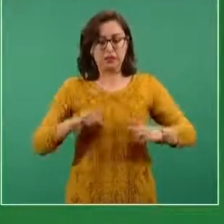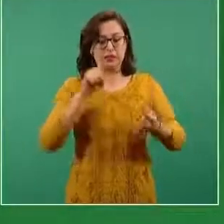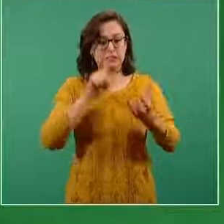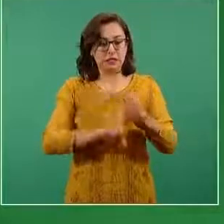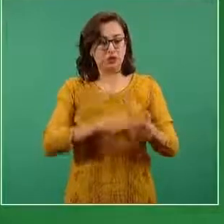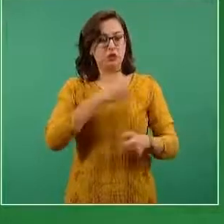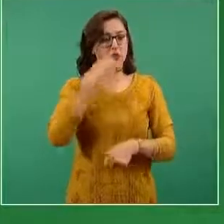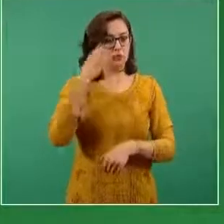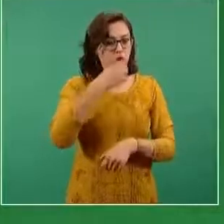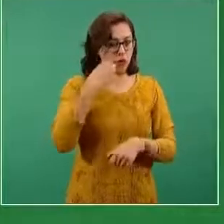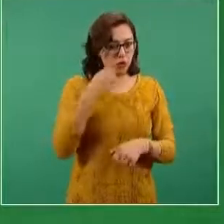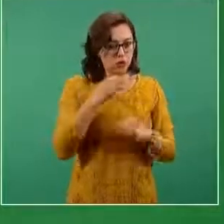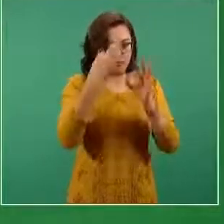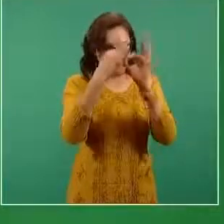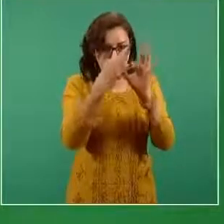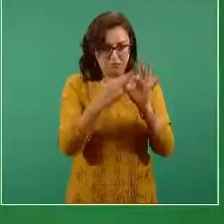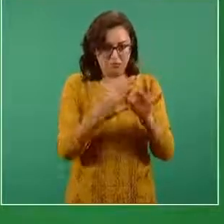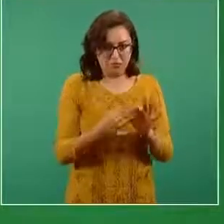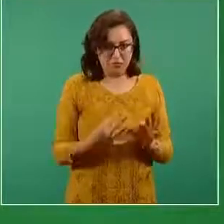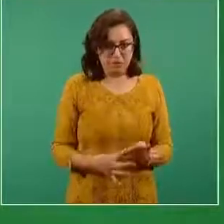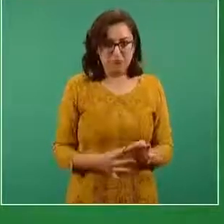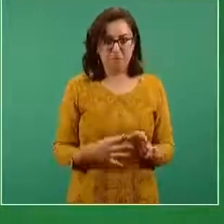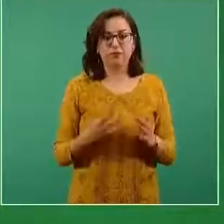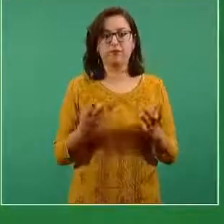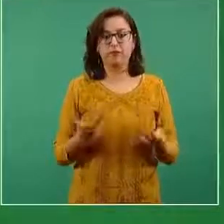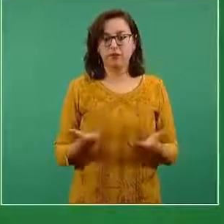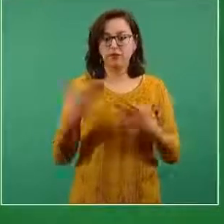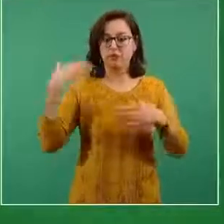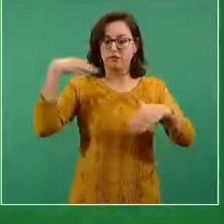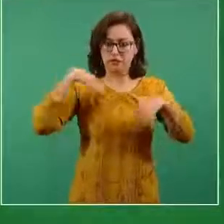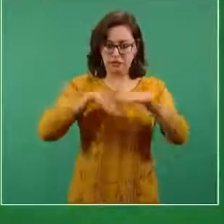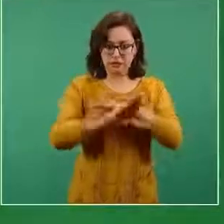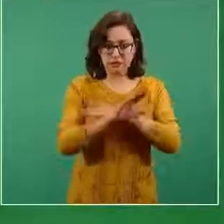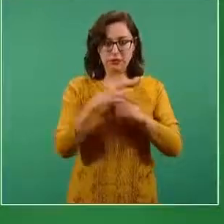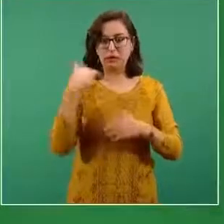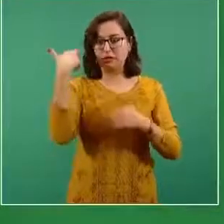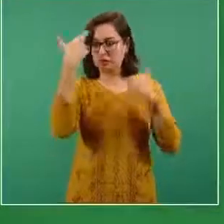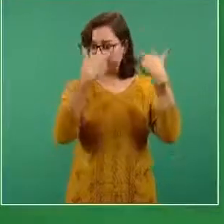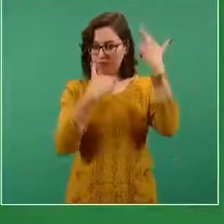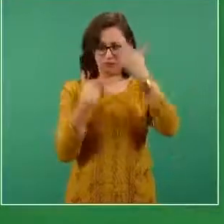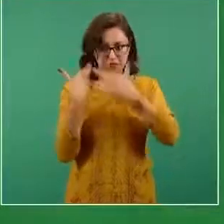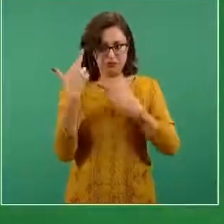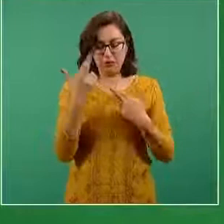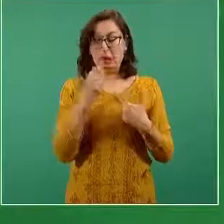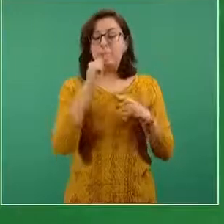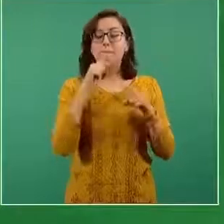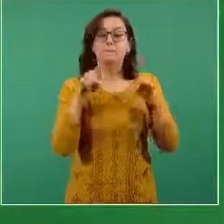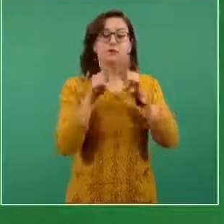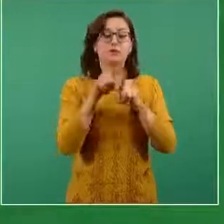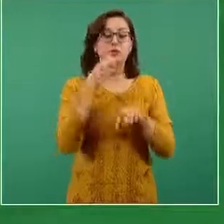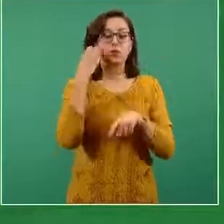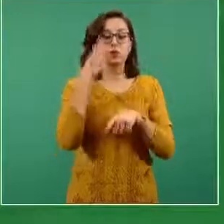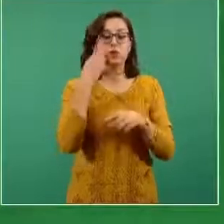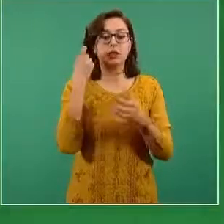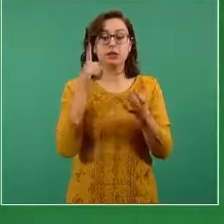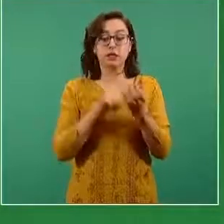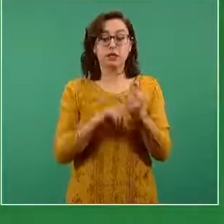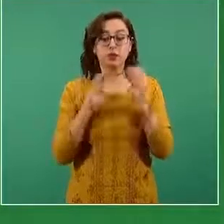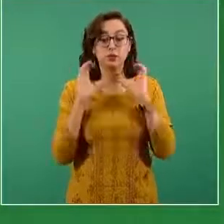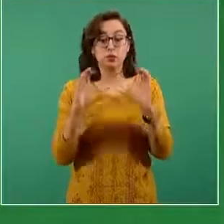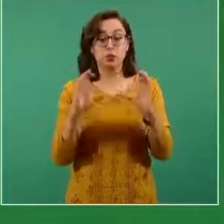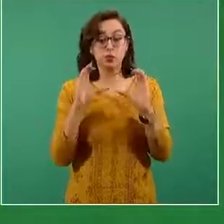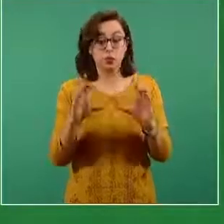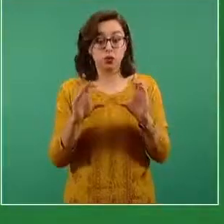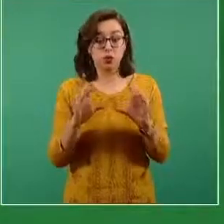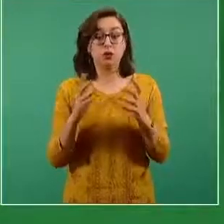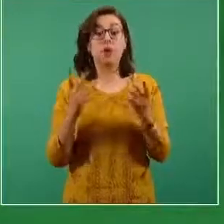de la escuela, en la revisión de ingreso y al interior también de la escuela de los alumnos, se toman todas las precauciones, y